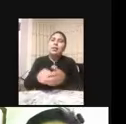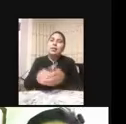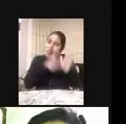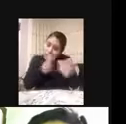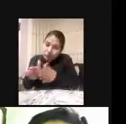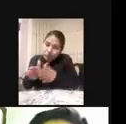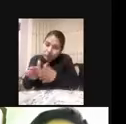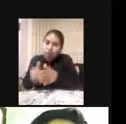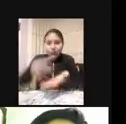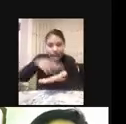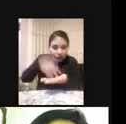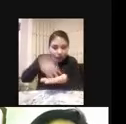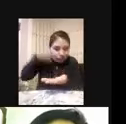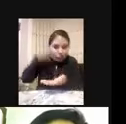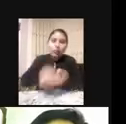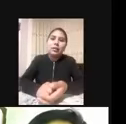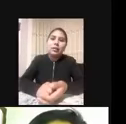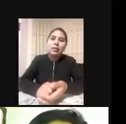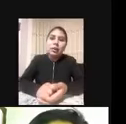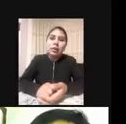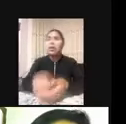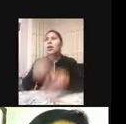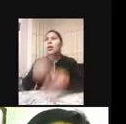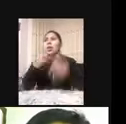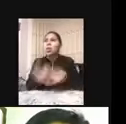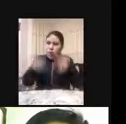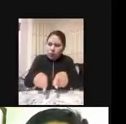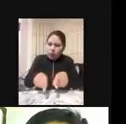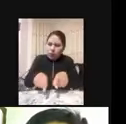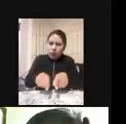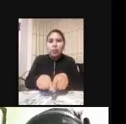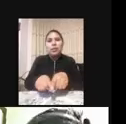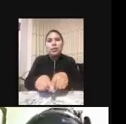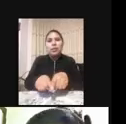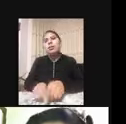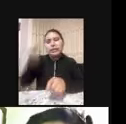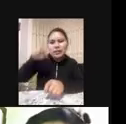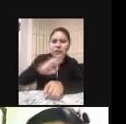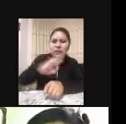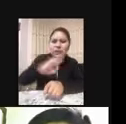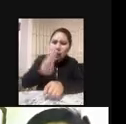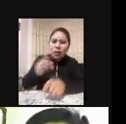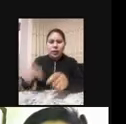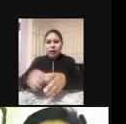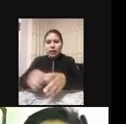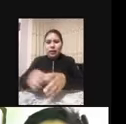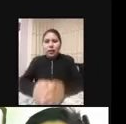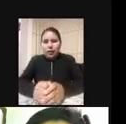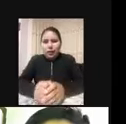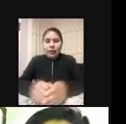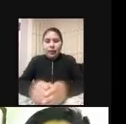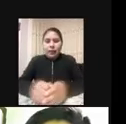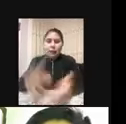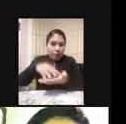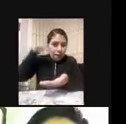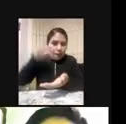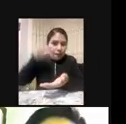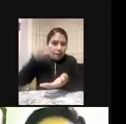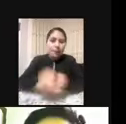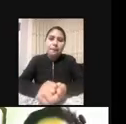decir que cuando ella necesite usar una palabra, más rápido se va a acordar. Este es un trabajo que, si en algún momento han ido a terapia, casi